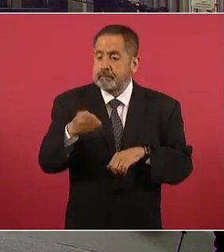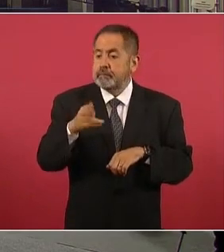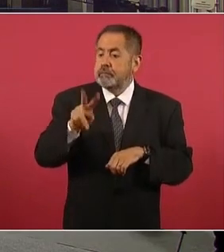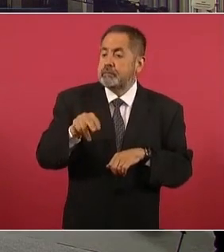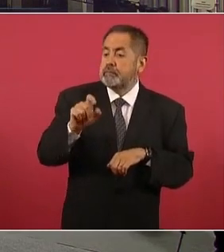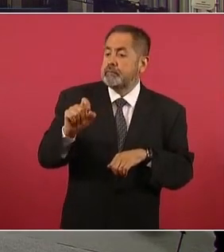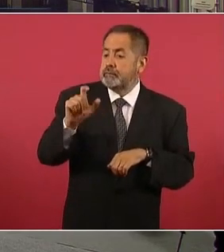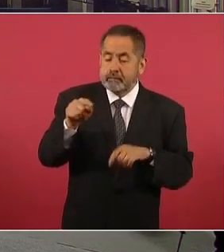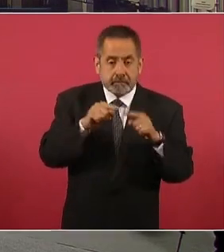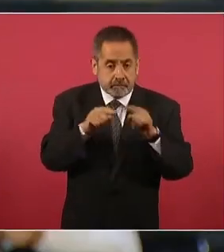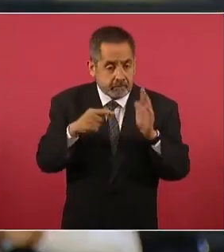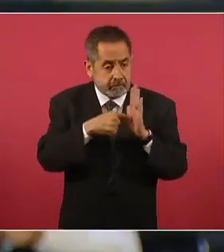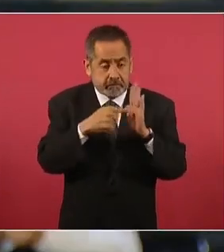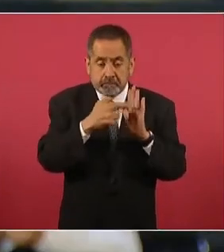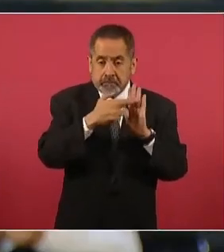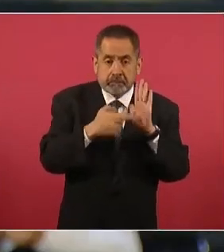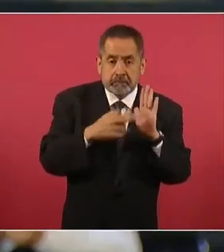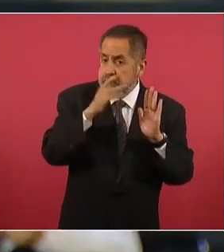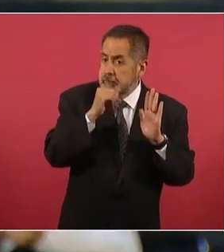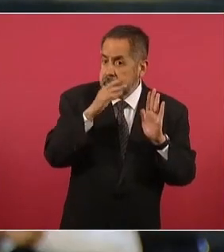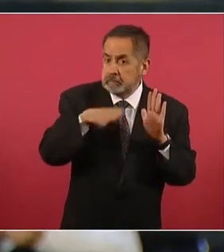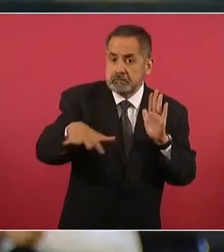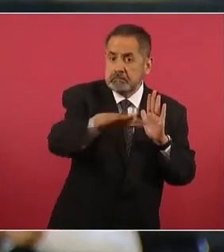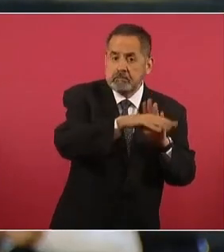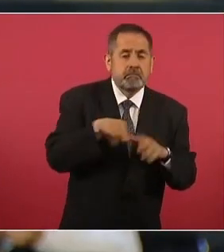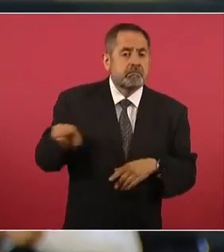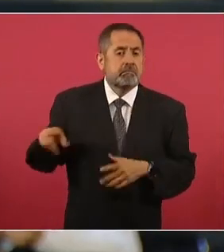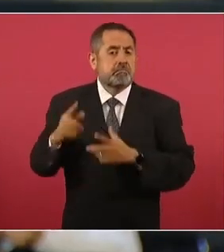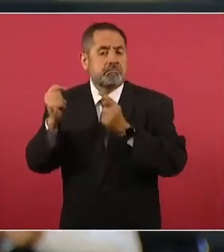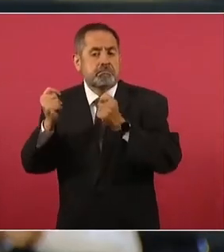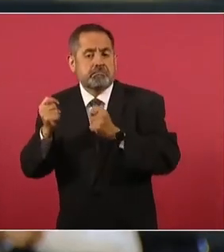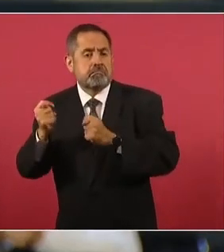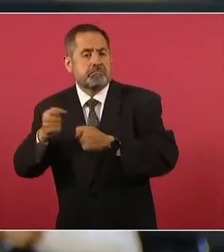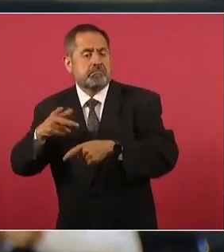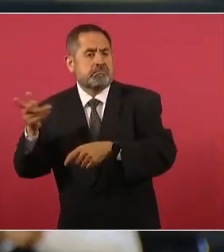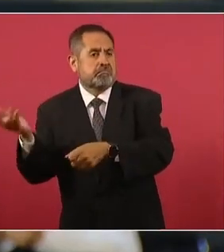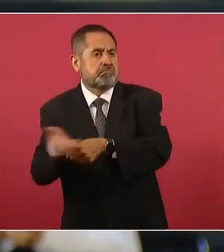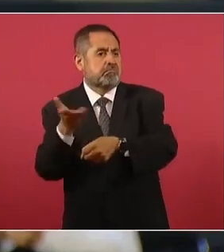NOM-059-Semarnat-2010, y una vez hecho lo anterior, pretenden construir